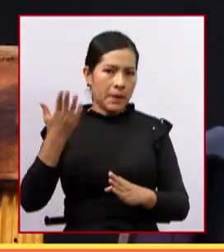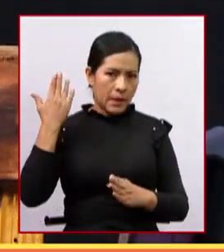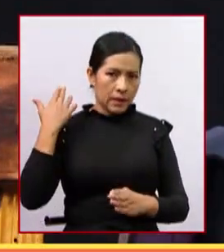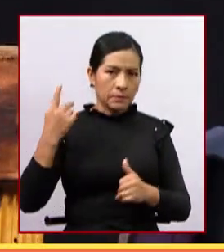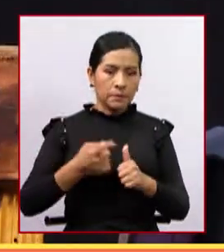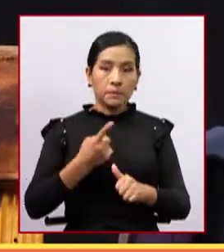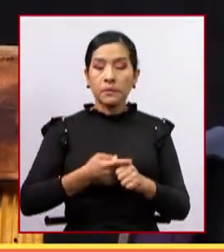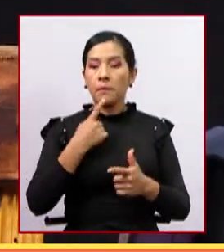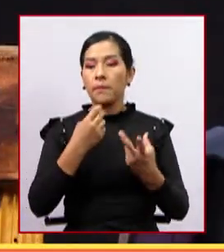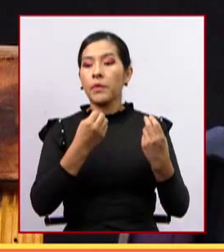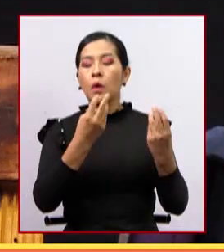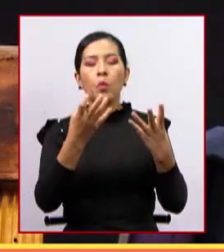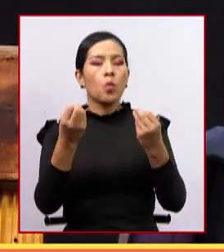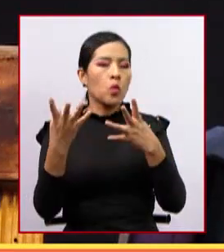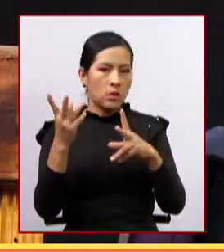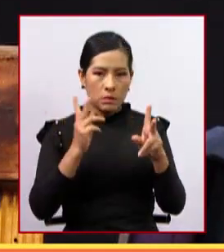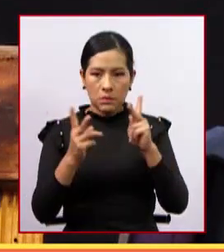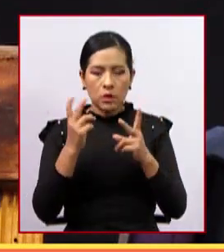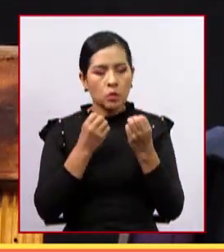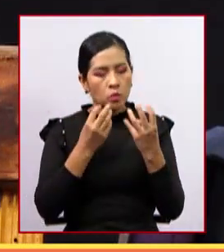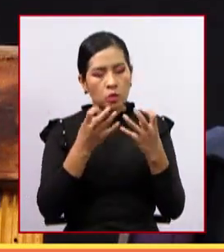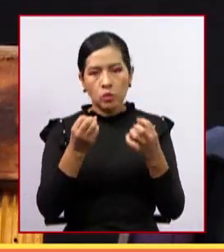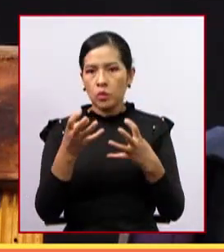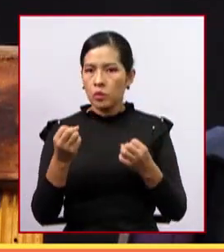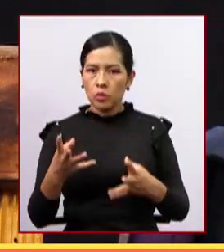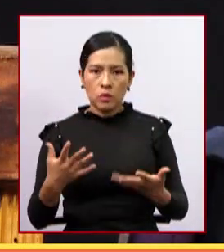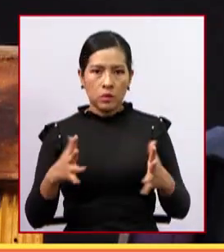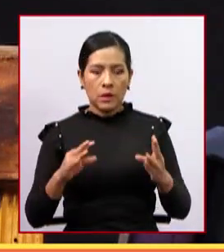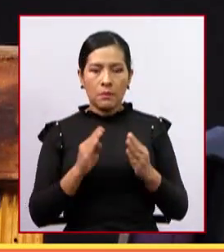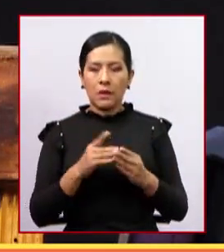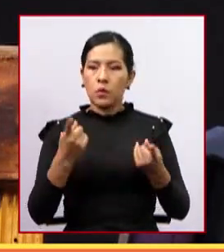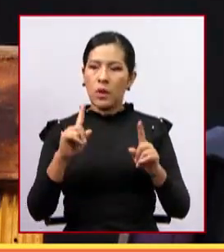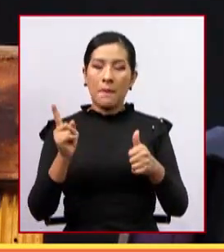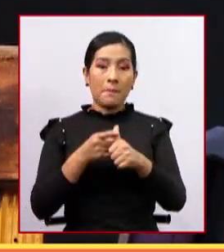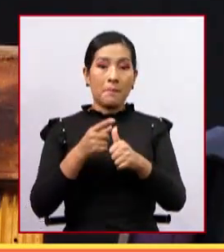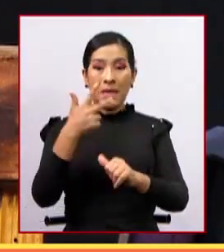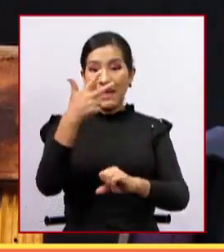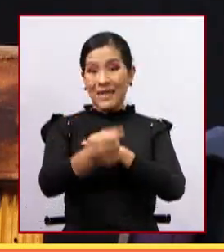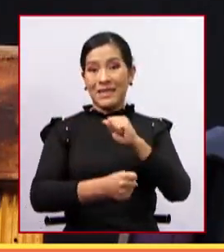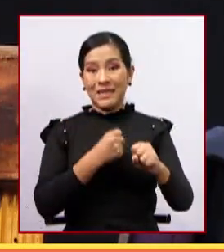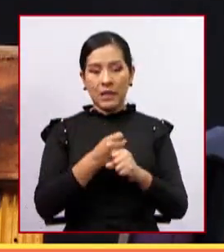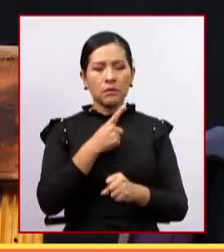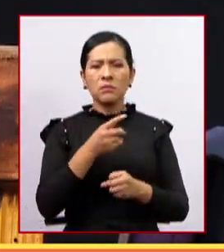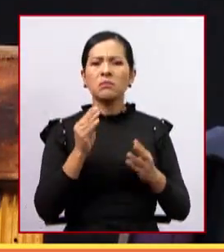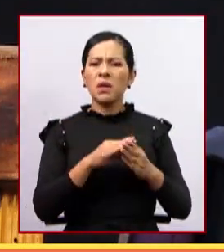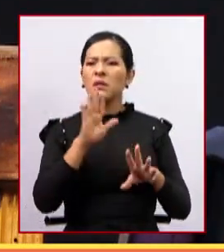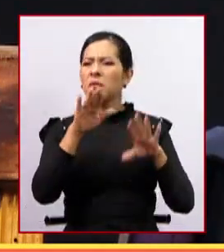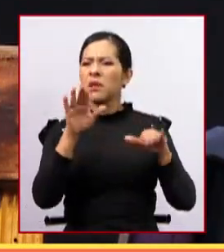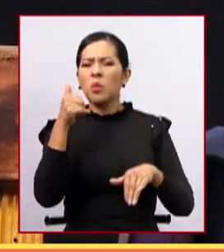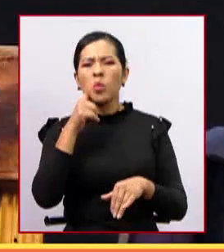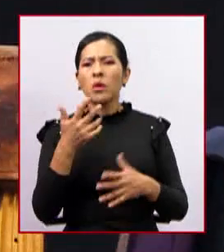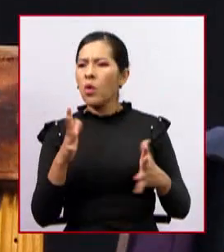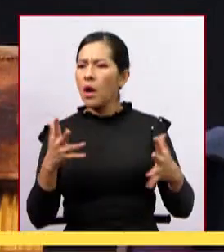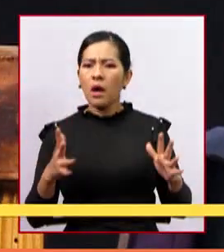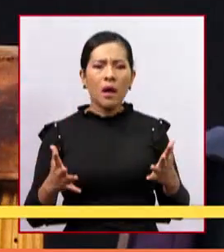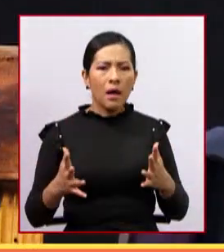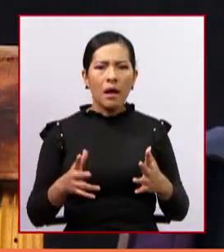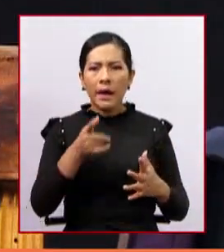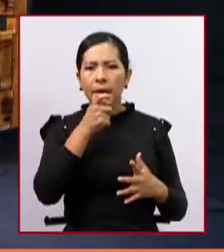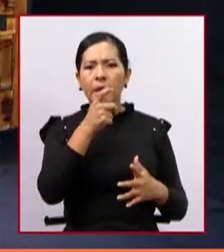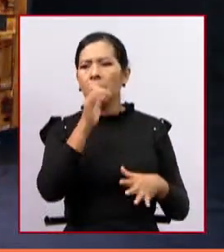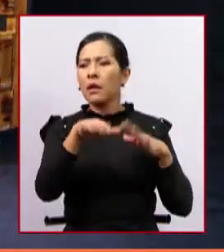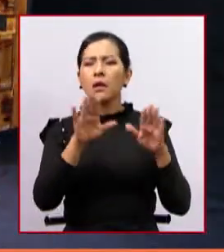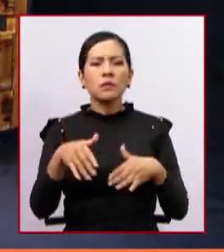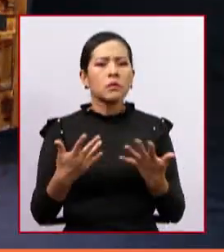muchas personas, pero muchas, te hablo de los primeros 3 años, me decían, ¿pero a quién vas a convocar? ¿A qué mujer si no hay?